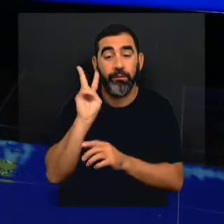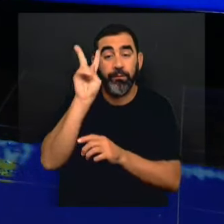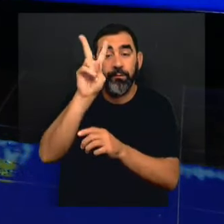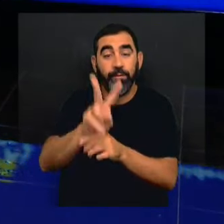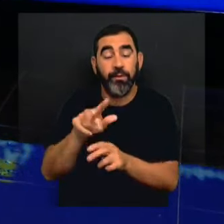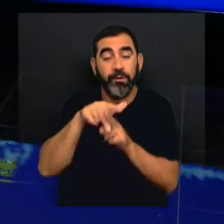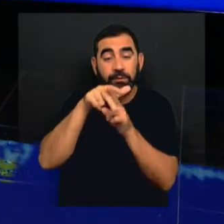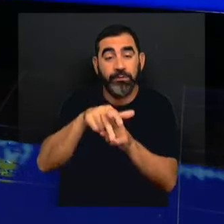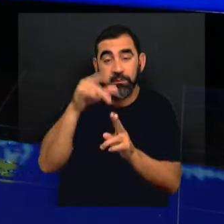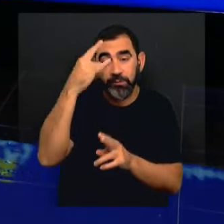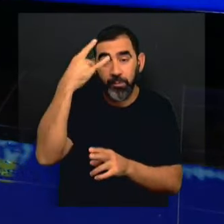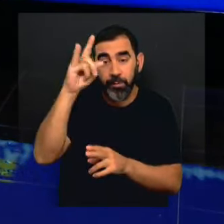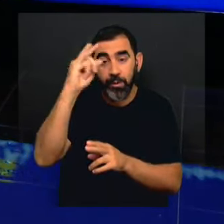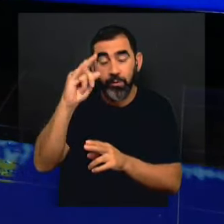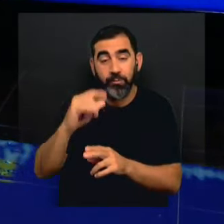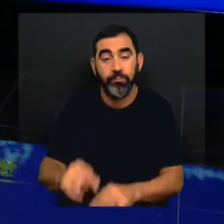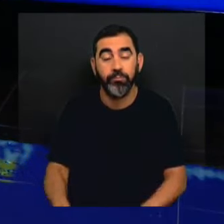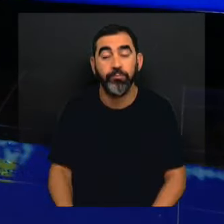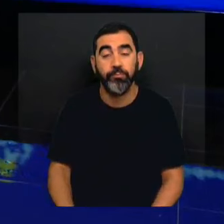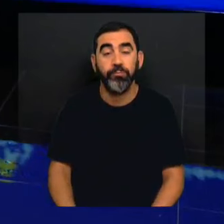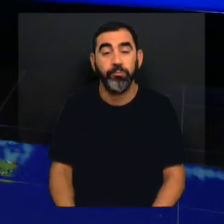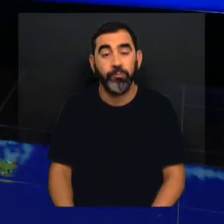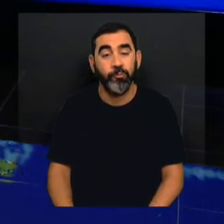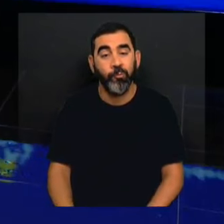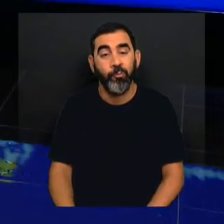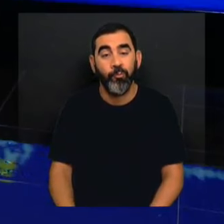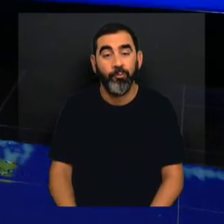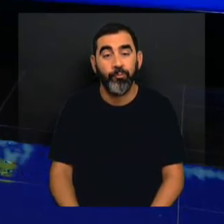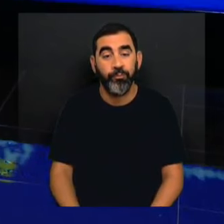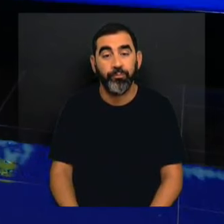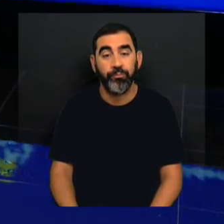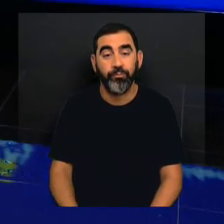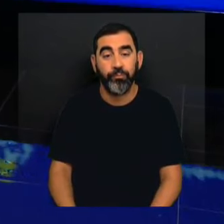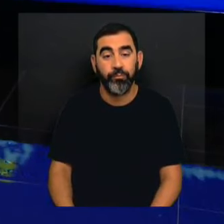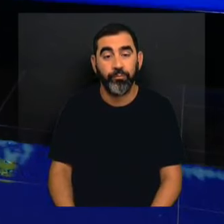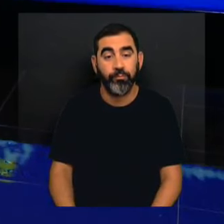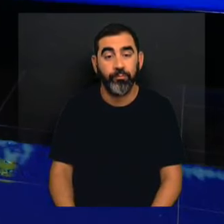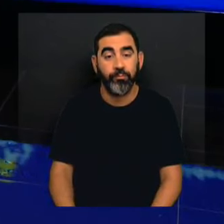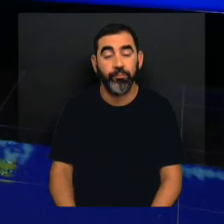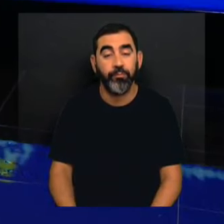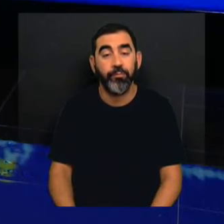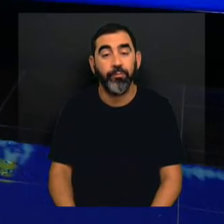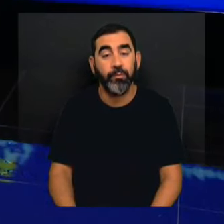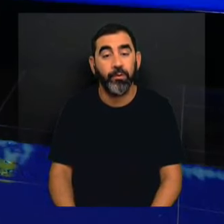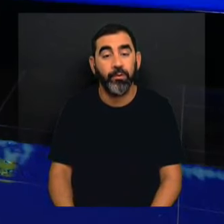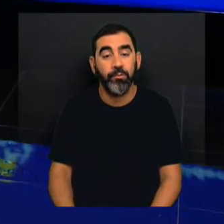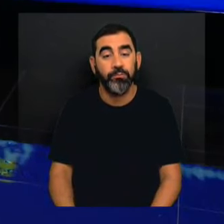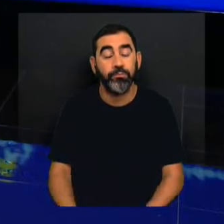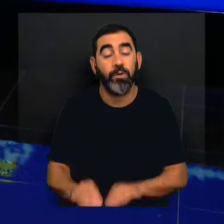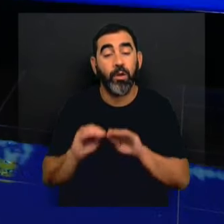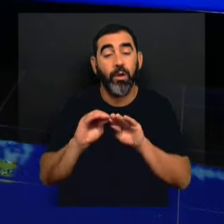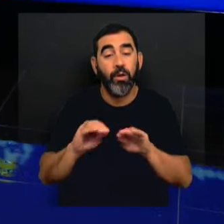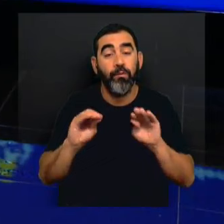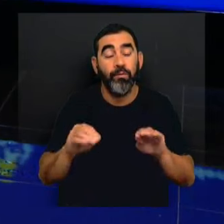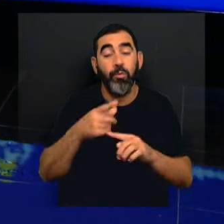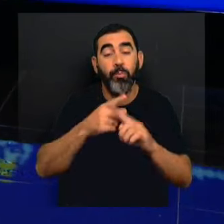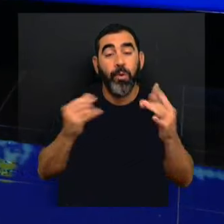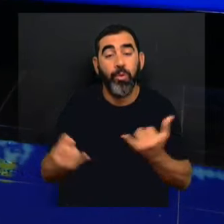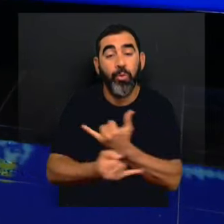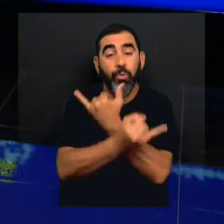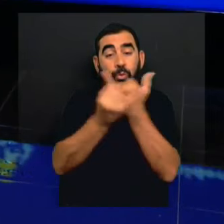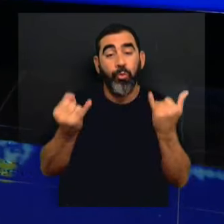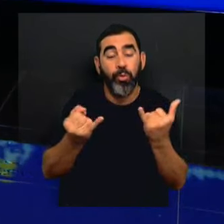del Prado este fin de semana como muchos otros eh precandidatos que estuvieron durante toda la semana anunció que este mediodía va a dar a